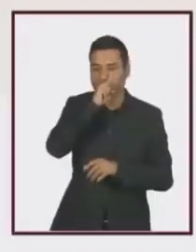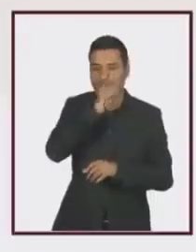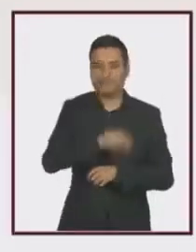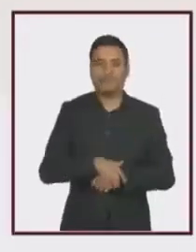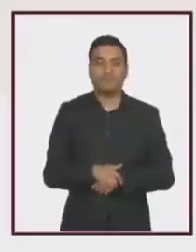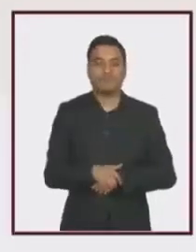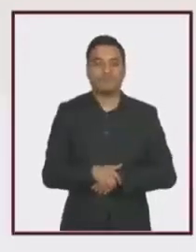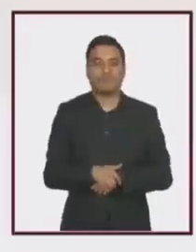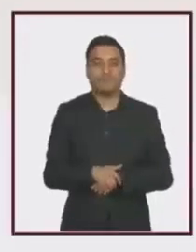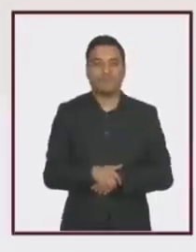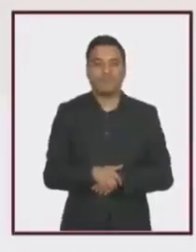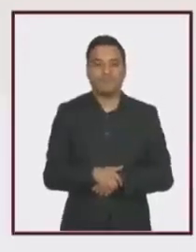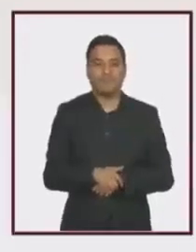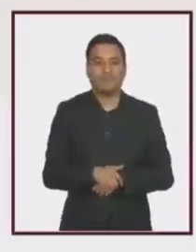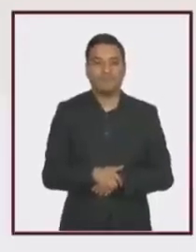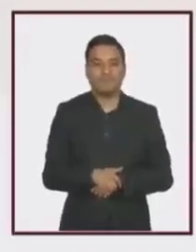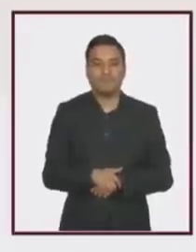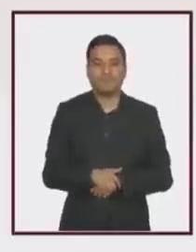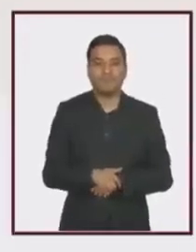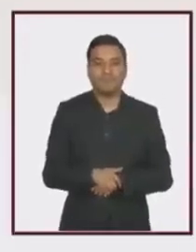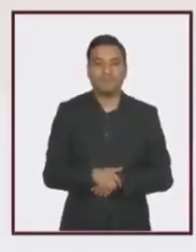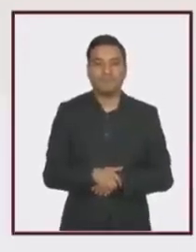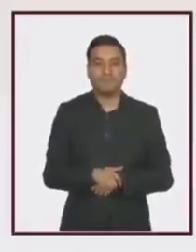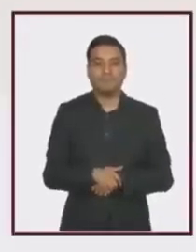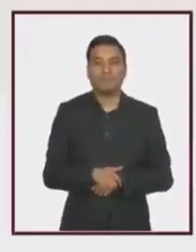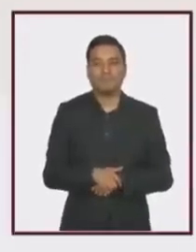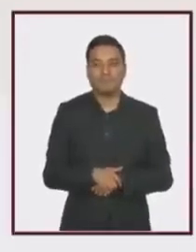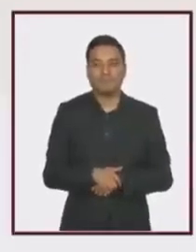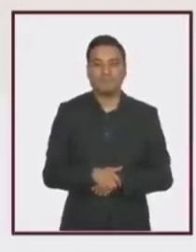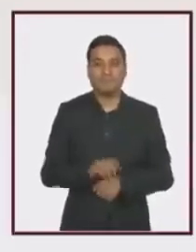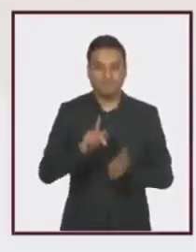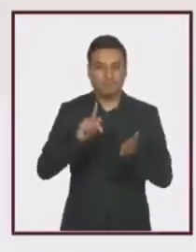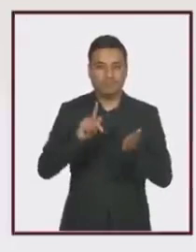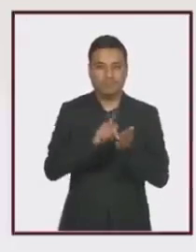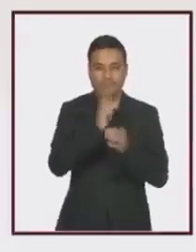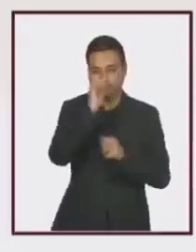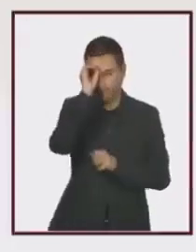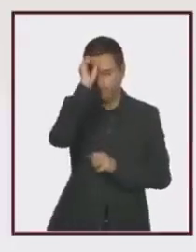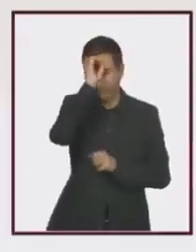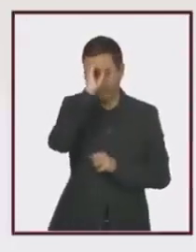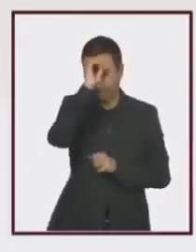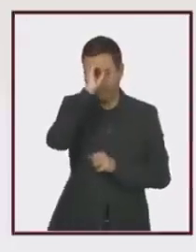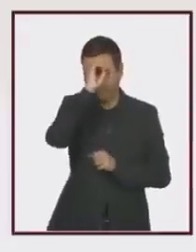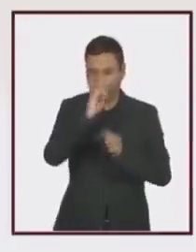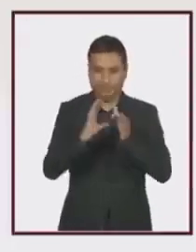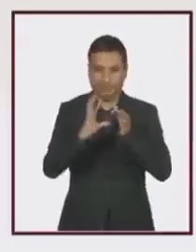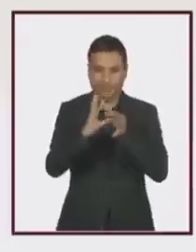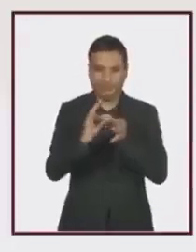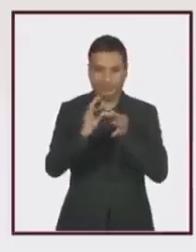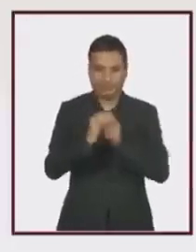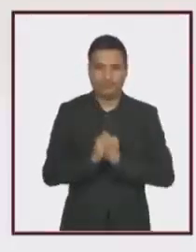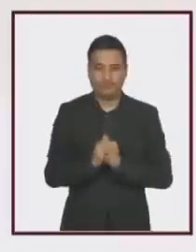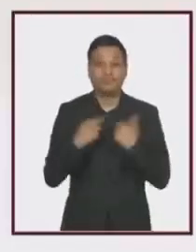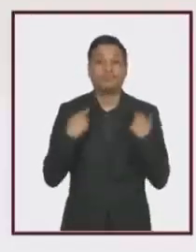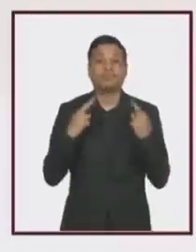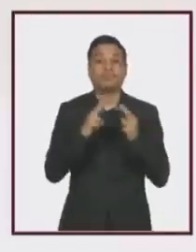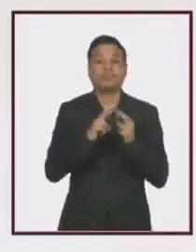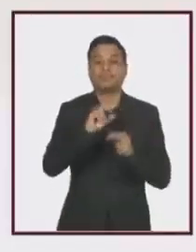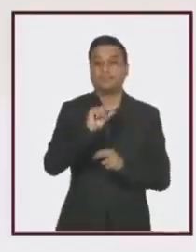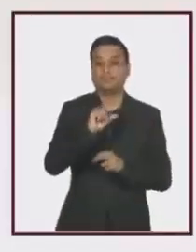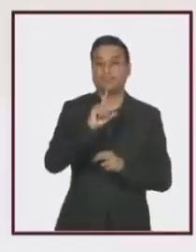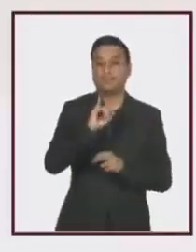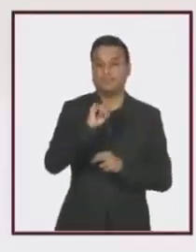Si quiere, le repito el comentario que recibimos de la profesora